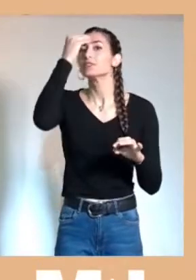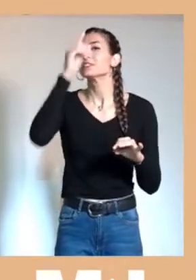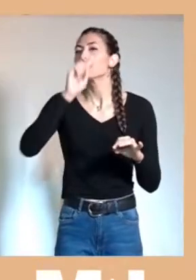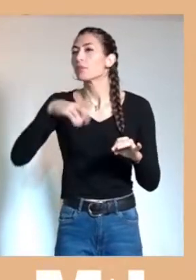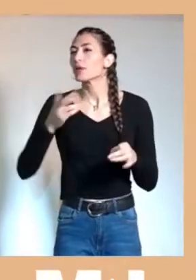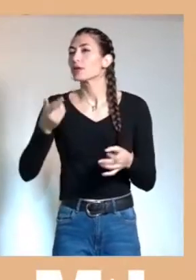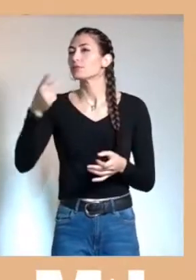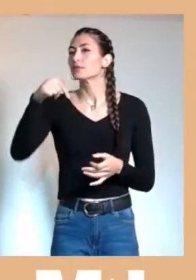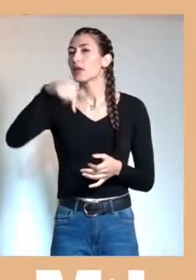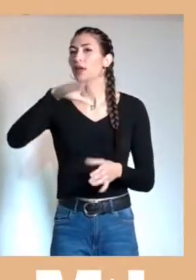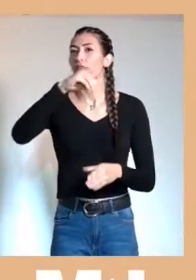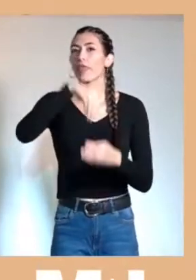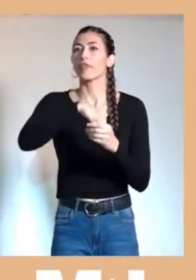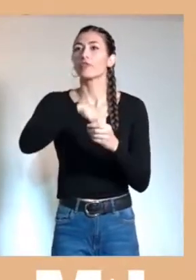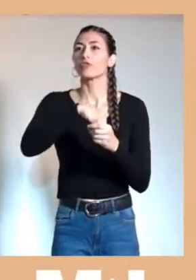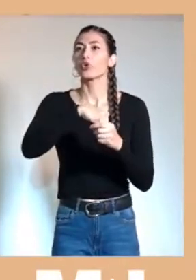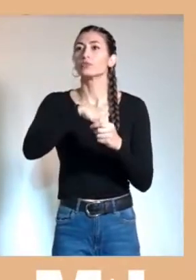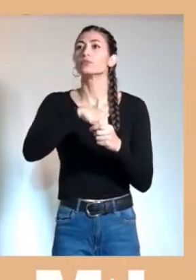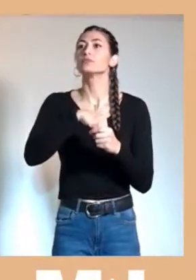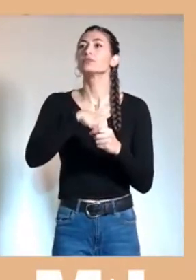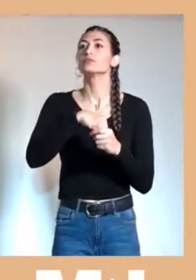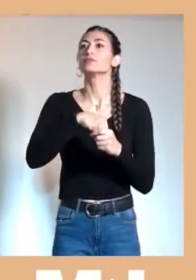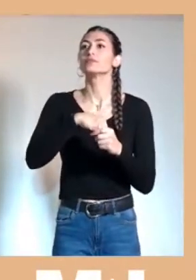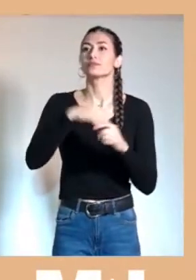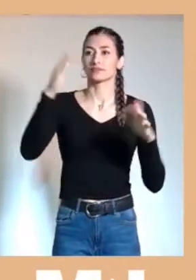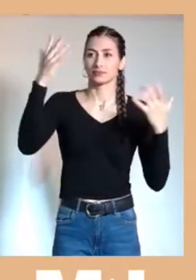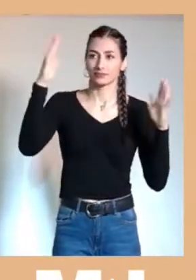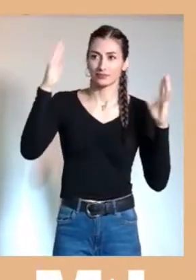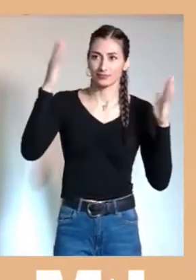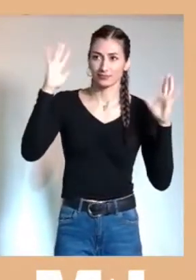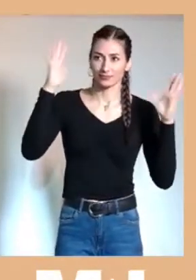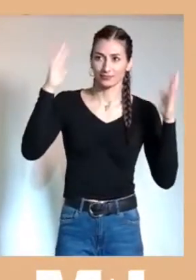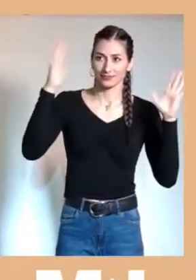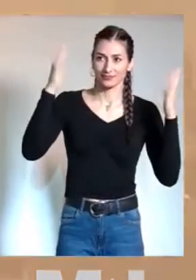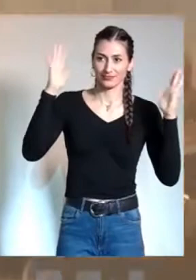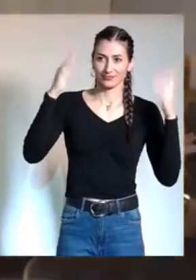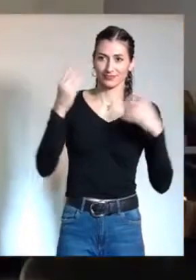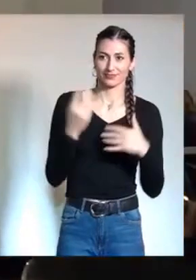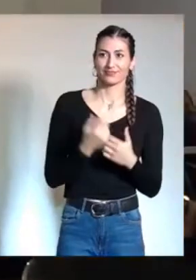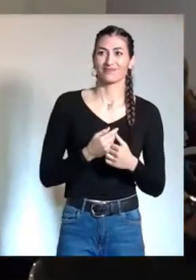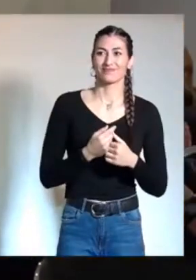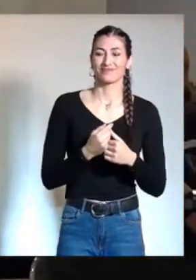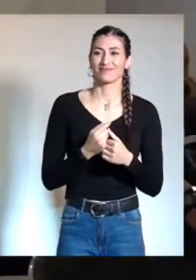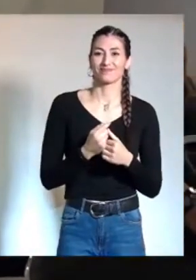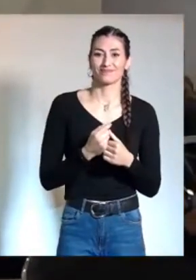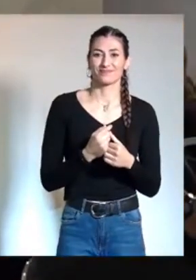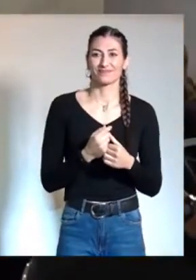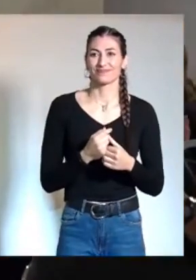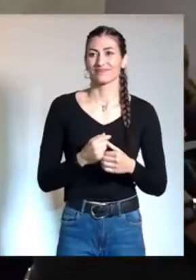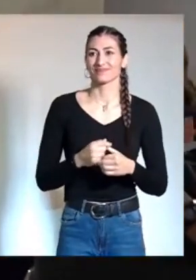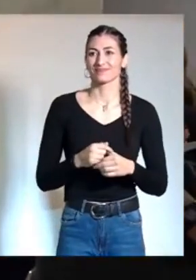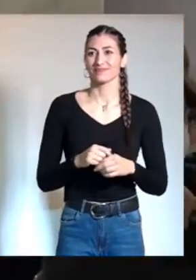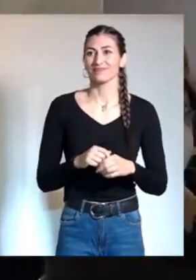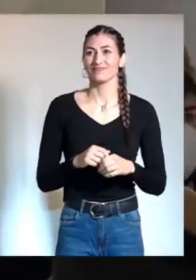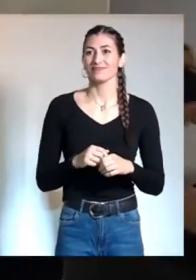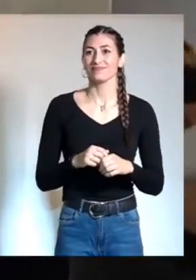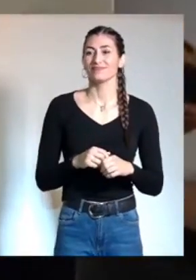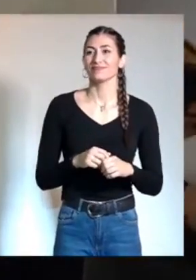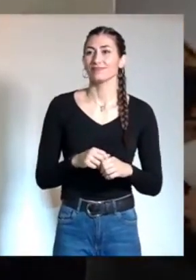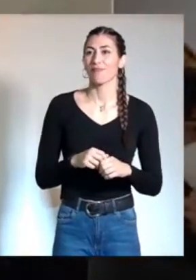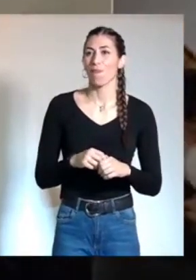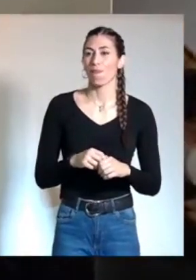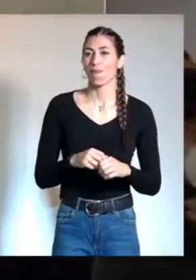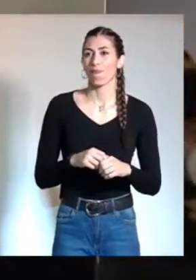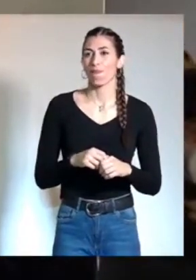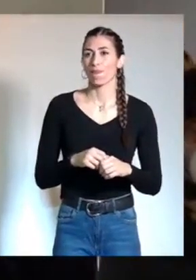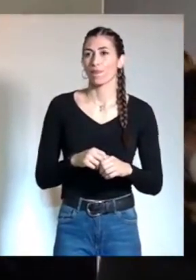ahora mismo dentro de la asamblea que es un CAFED. Mira, tenemos allí tres personas, cuatro o cinco